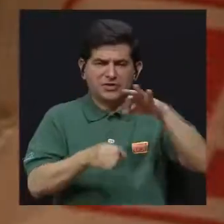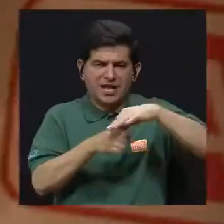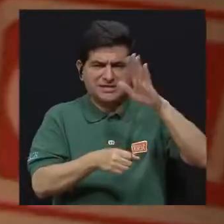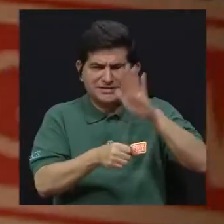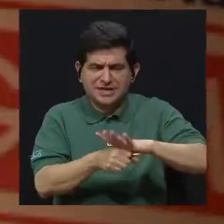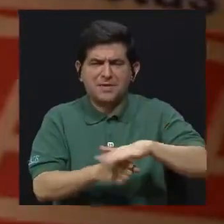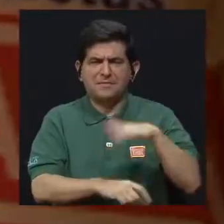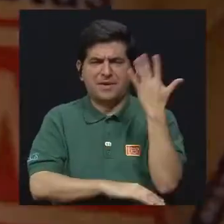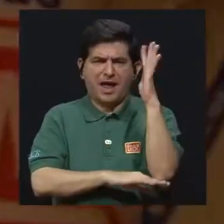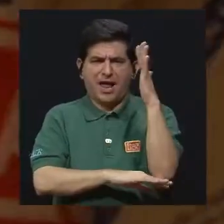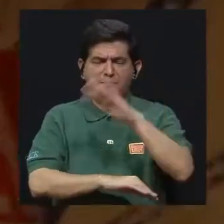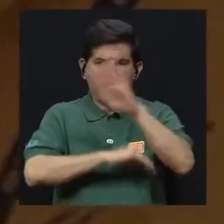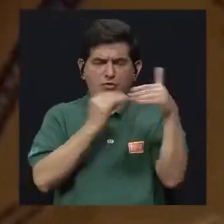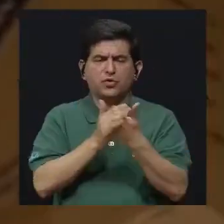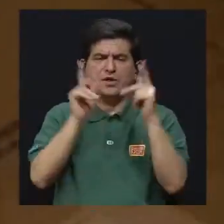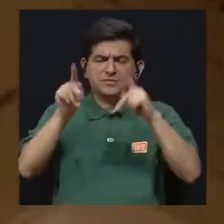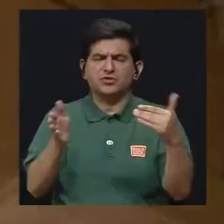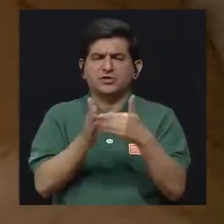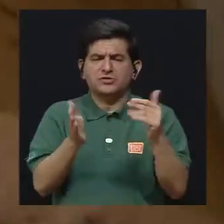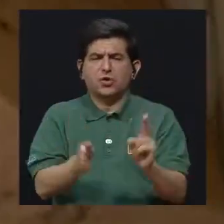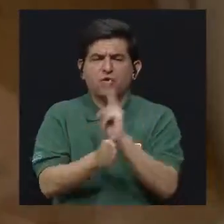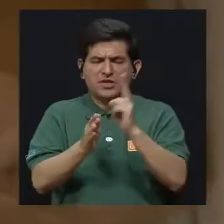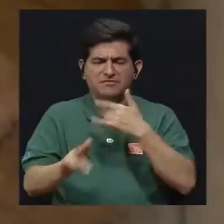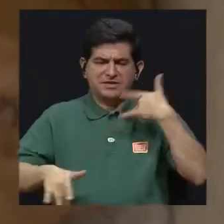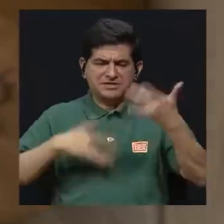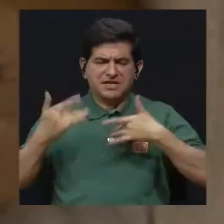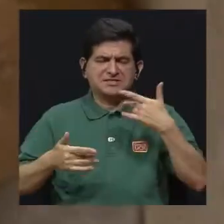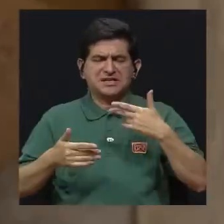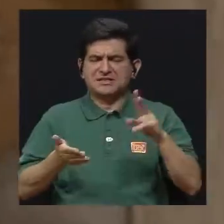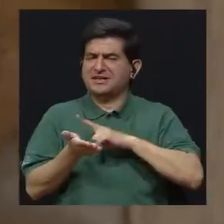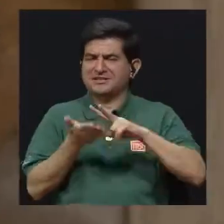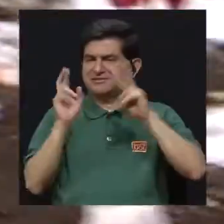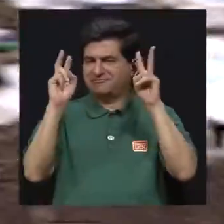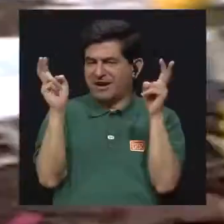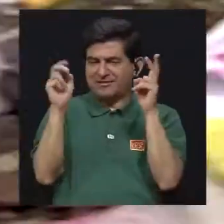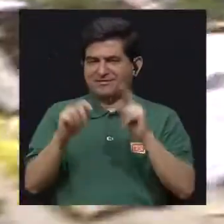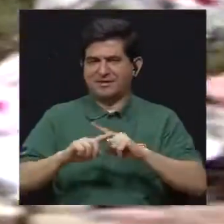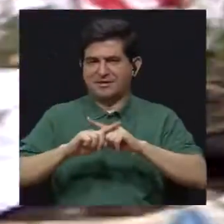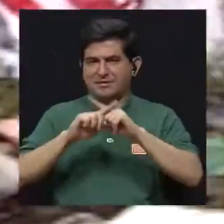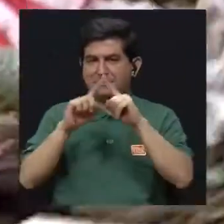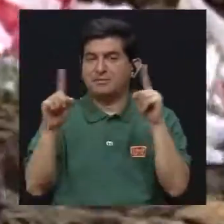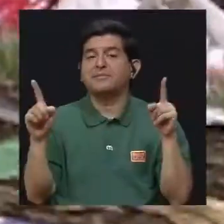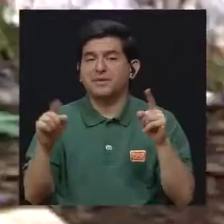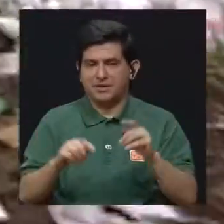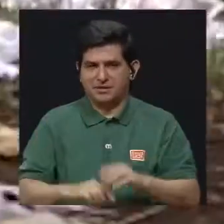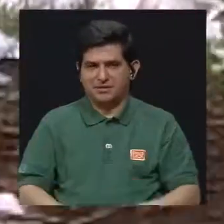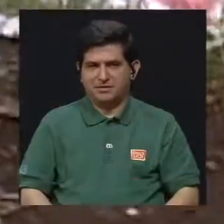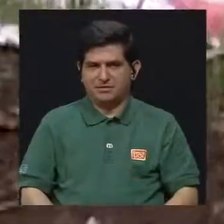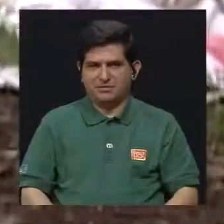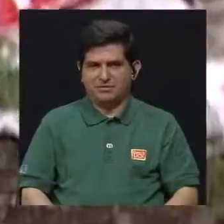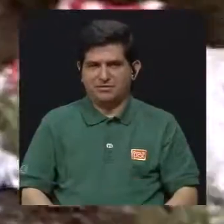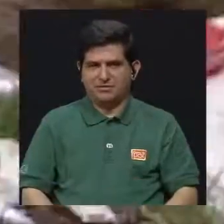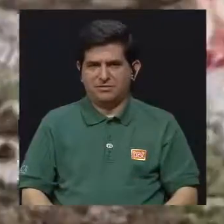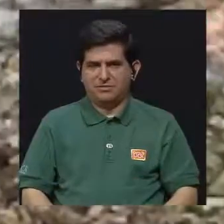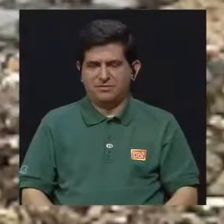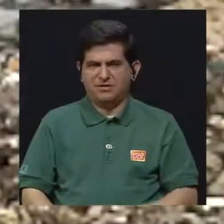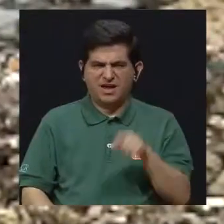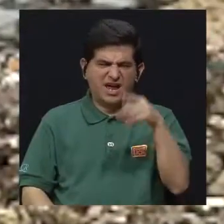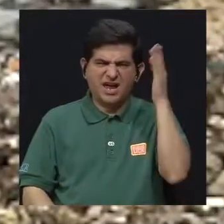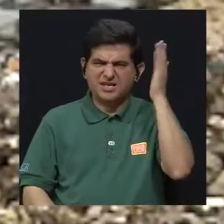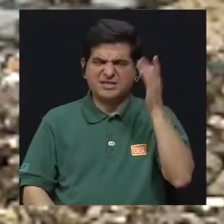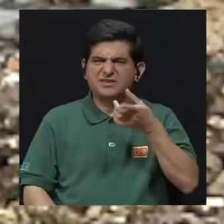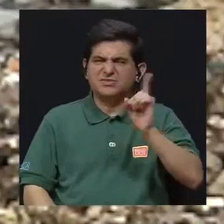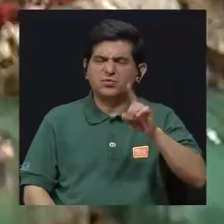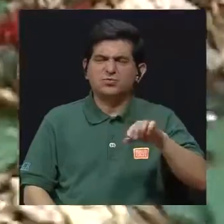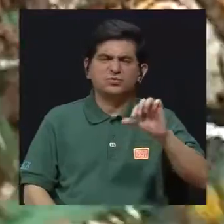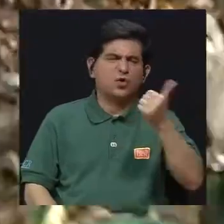su arbolito, todo el mundo recicla y nos sentimos verdes. Pero ¿a dónde se nos va el discurso